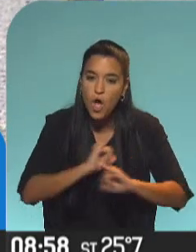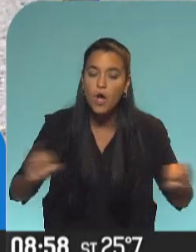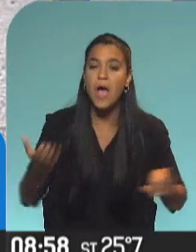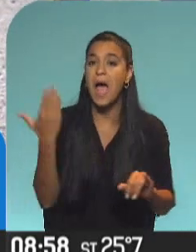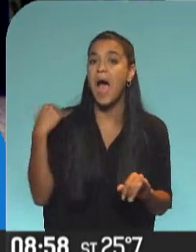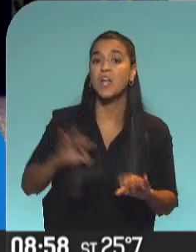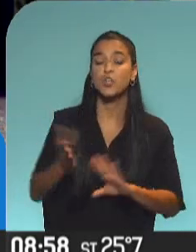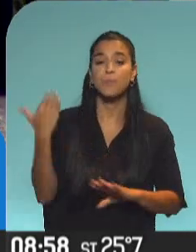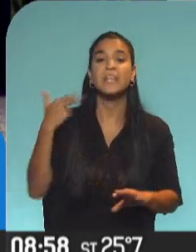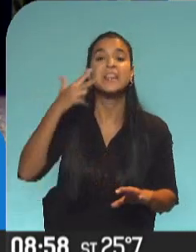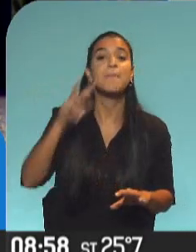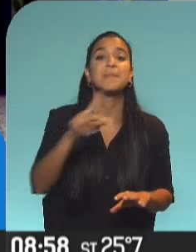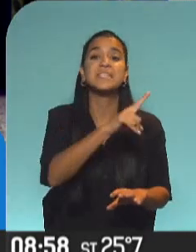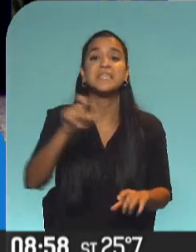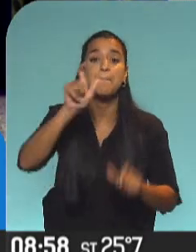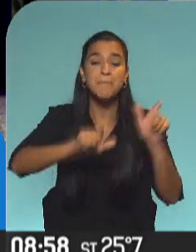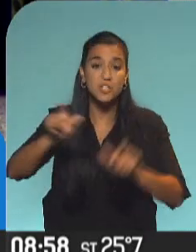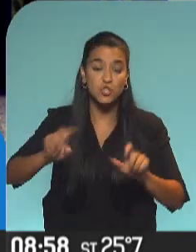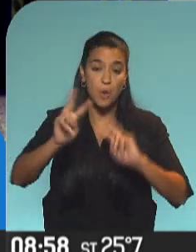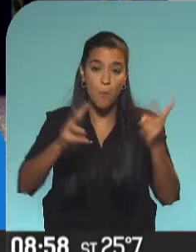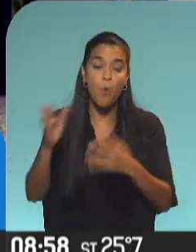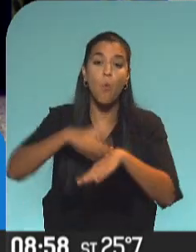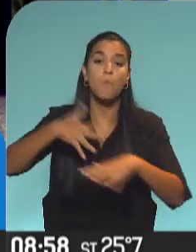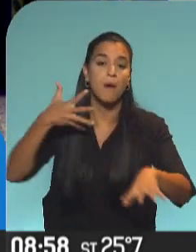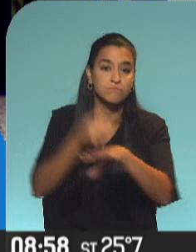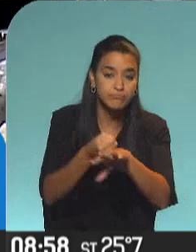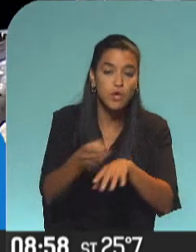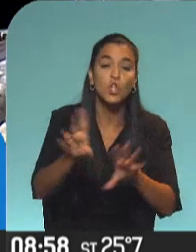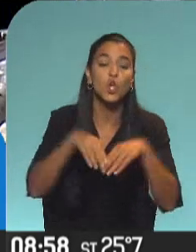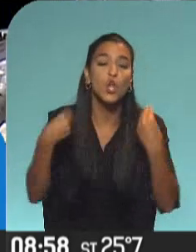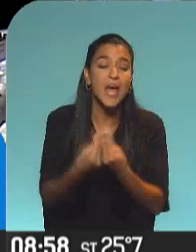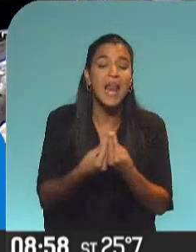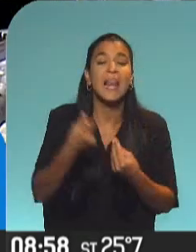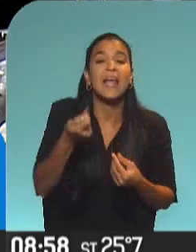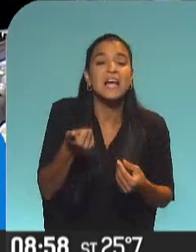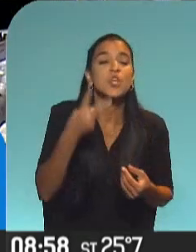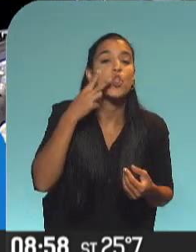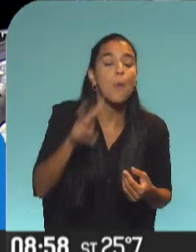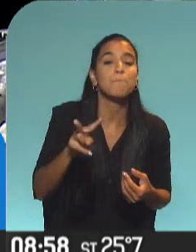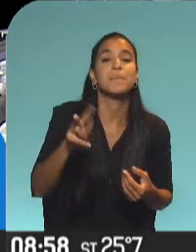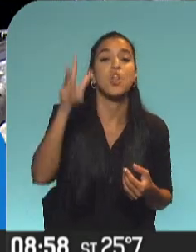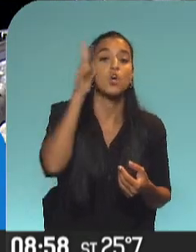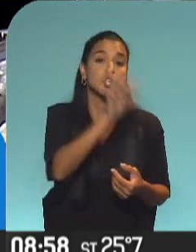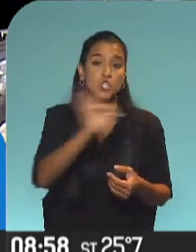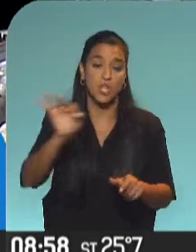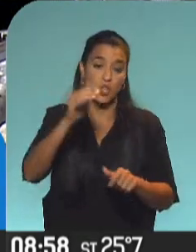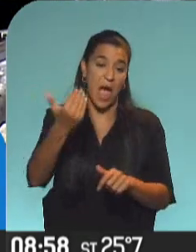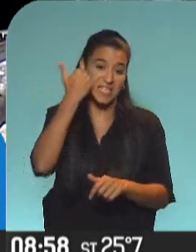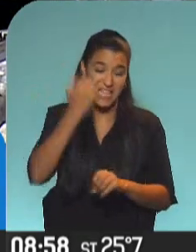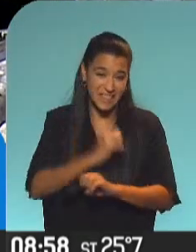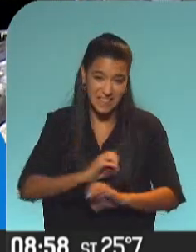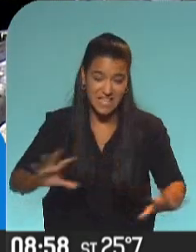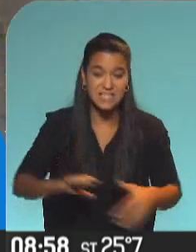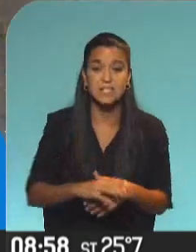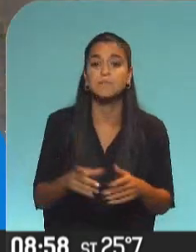fallecieron más de 3.100 personas en siniestros viales sobre un total de casi 2 mil 800 accidentes fatales no tiene que venir esta